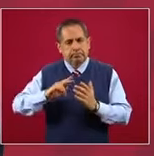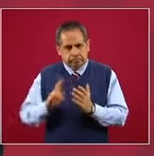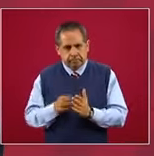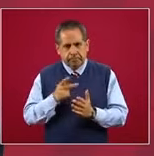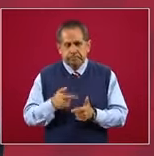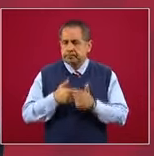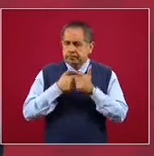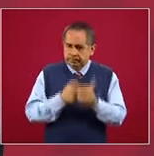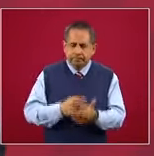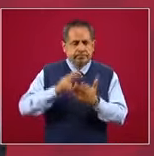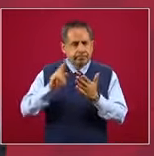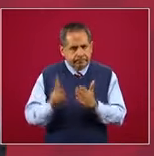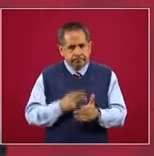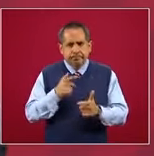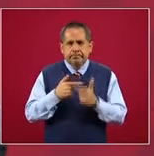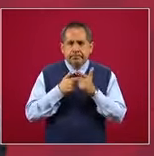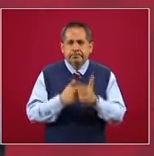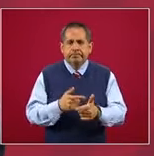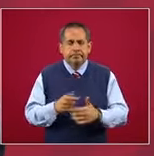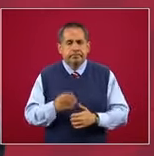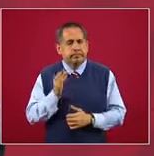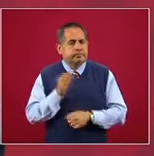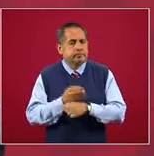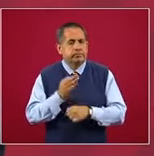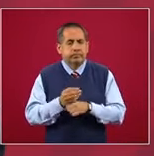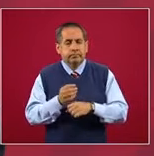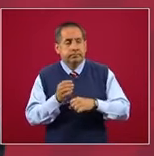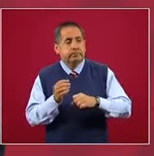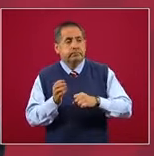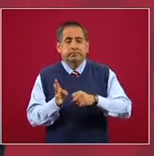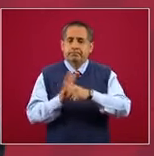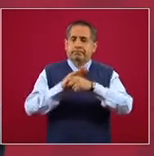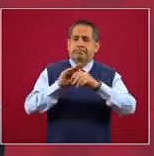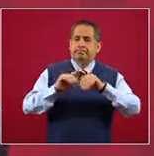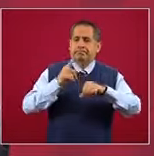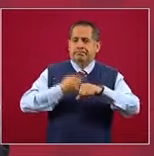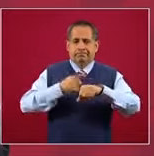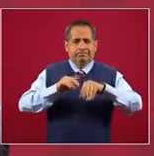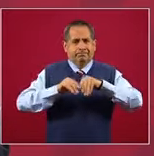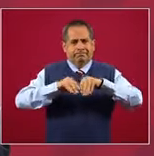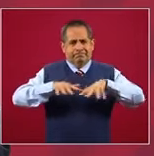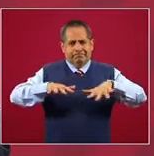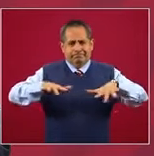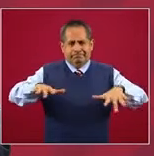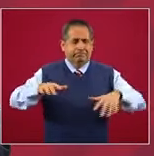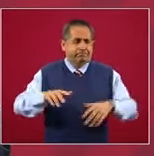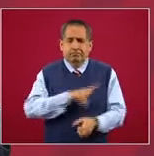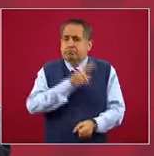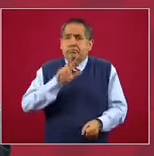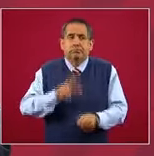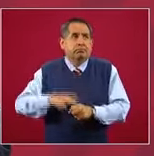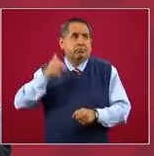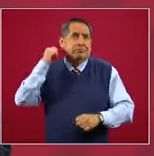seguiremos insistiendo, enfrentar a una epidemia que es un fenómeno